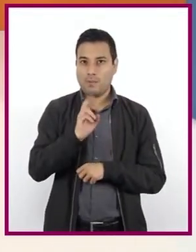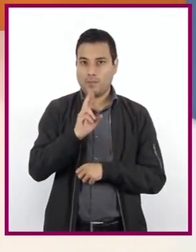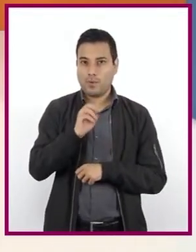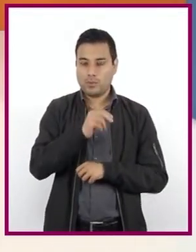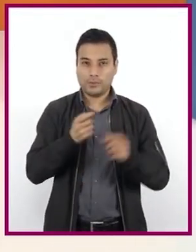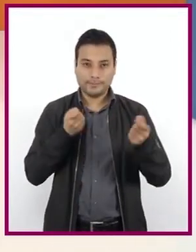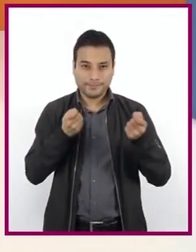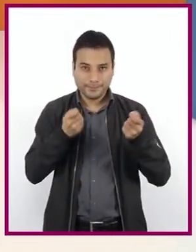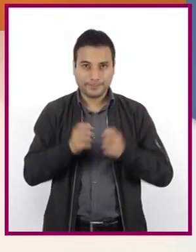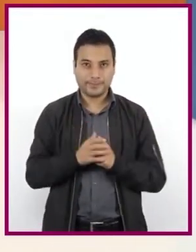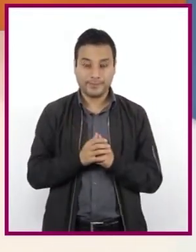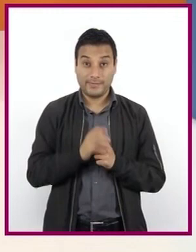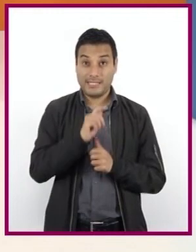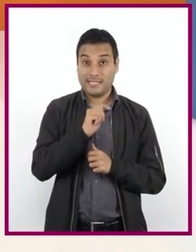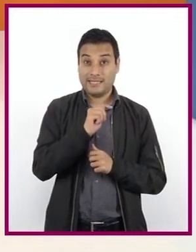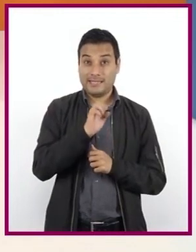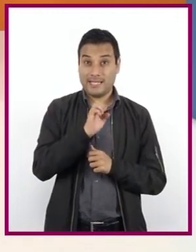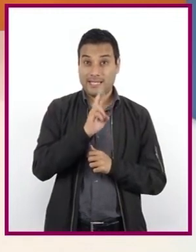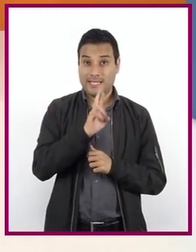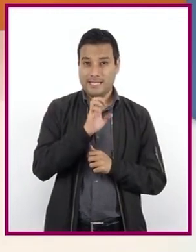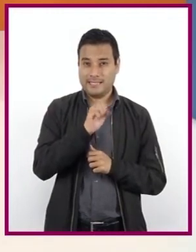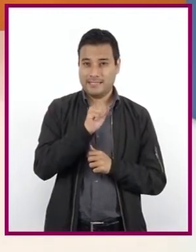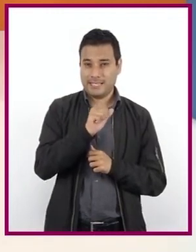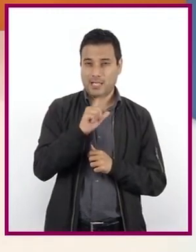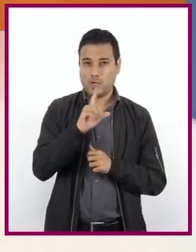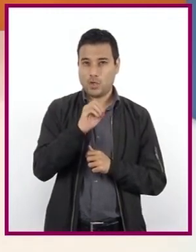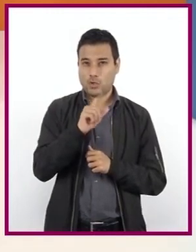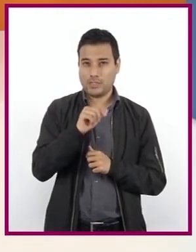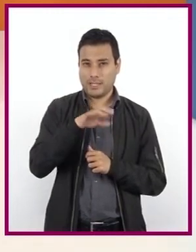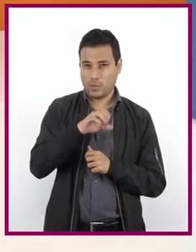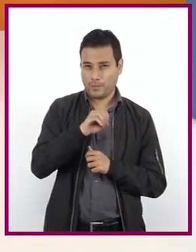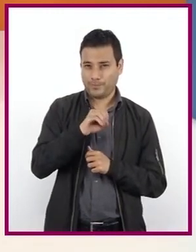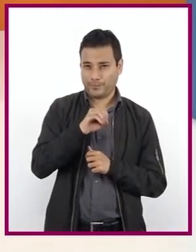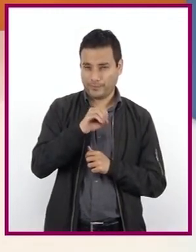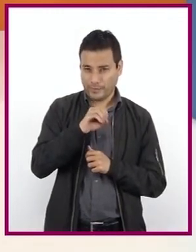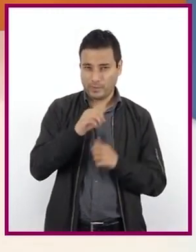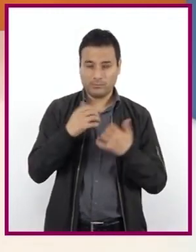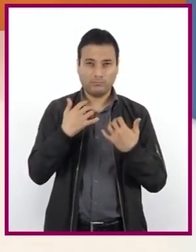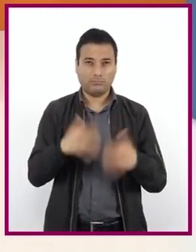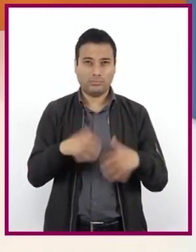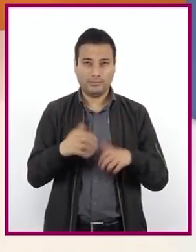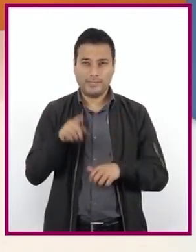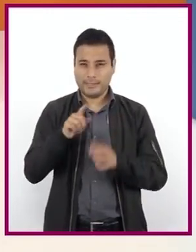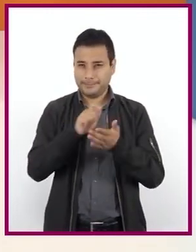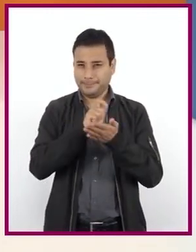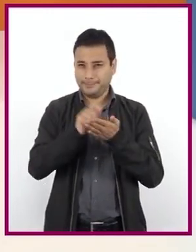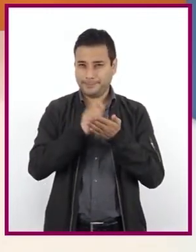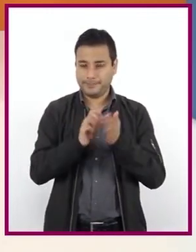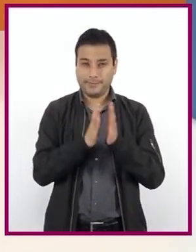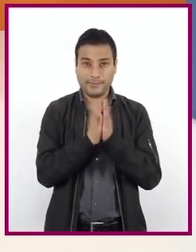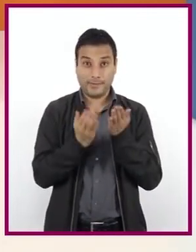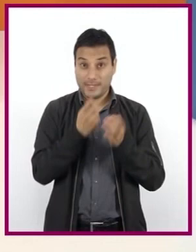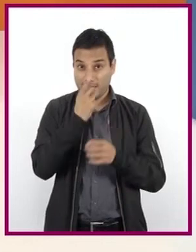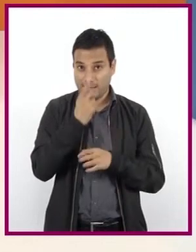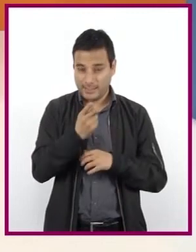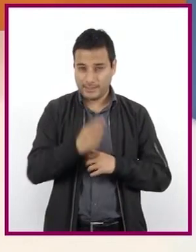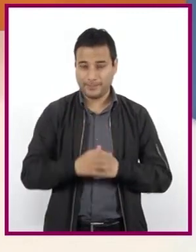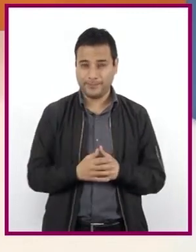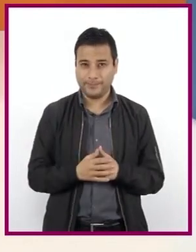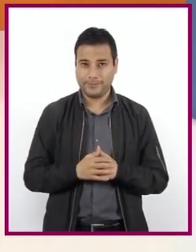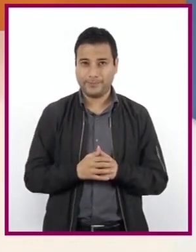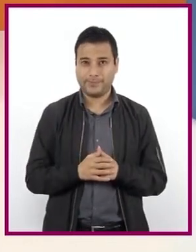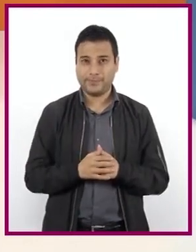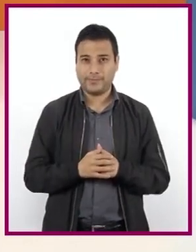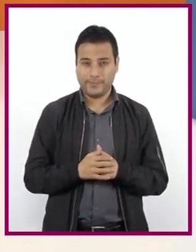Teresa Lozano Armendáriz, en Los Juegos de Azar, una pasión novohispana, refiere que a partir